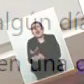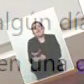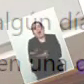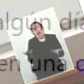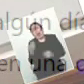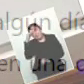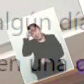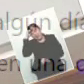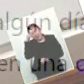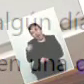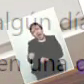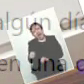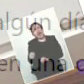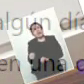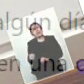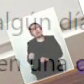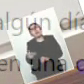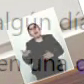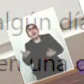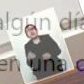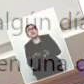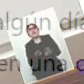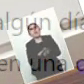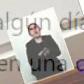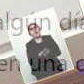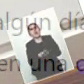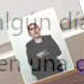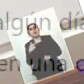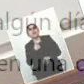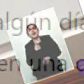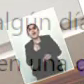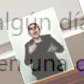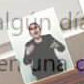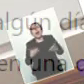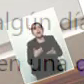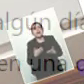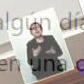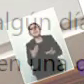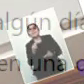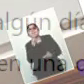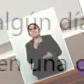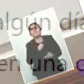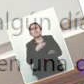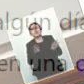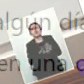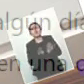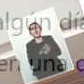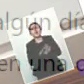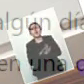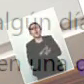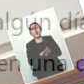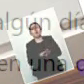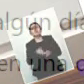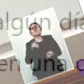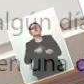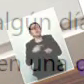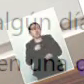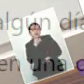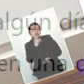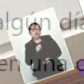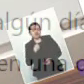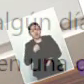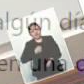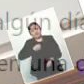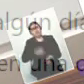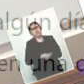la carrera judicial de Arturo Saldívar. Dijo: algún día en el Salón de los Usos Múltiples de la Corte estuve